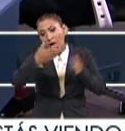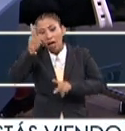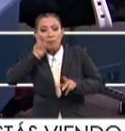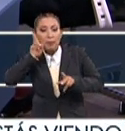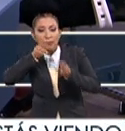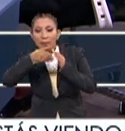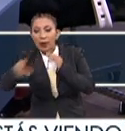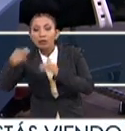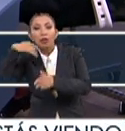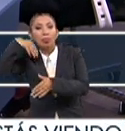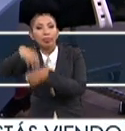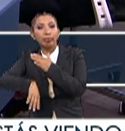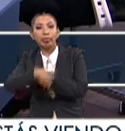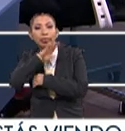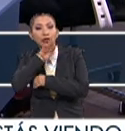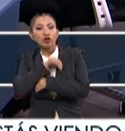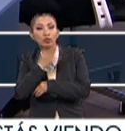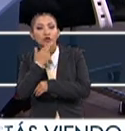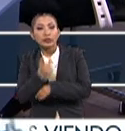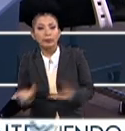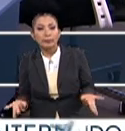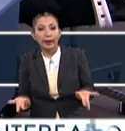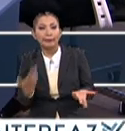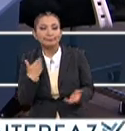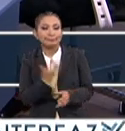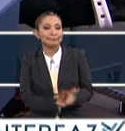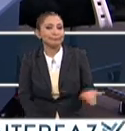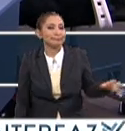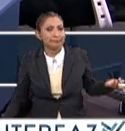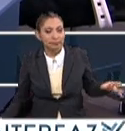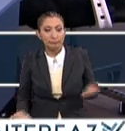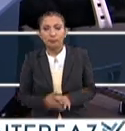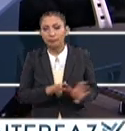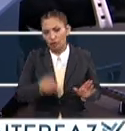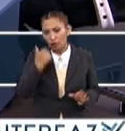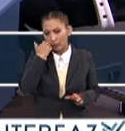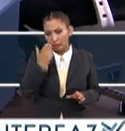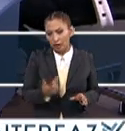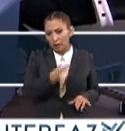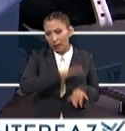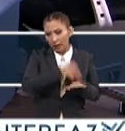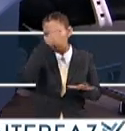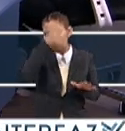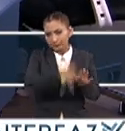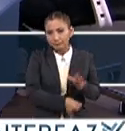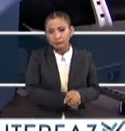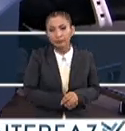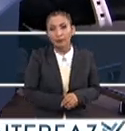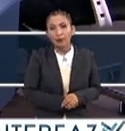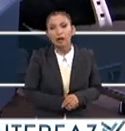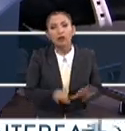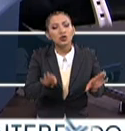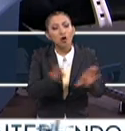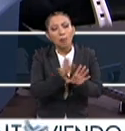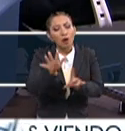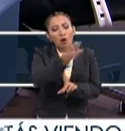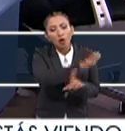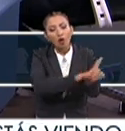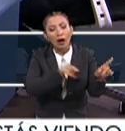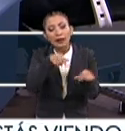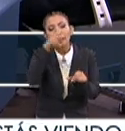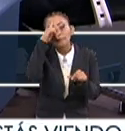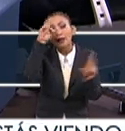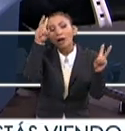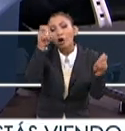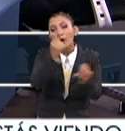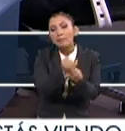esperar, ¿sí? Que la espera necesaria para esto. Claro. Yo quisiera preguntarle más a fondo, doctor, ¿cómo está el panorama en México